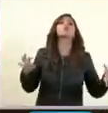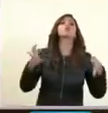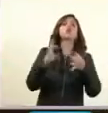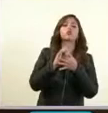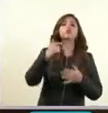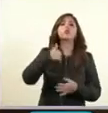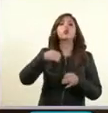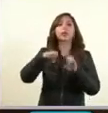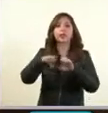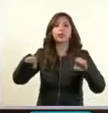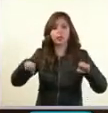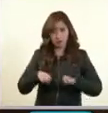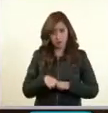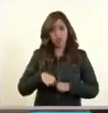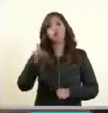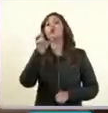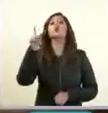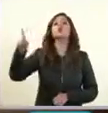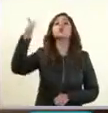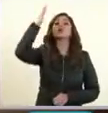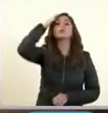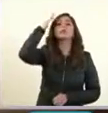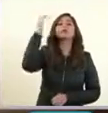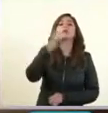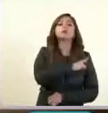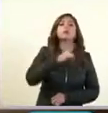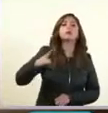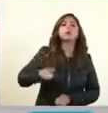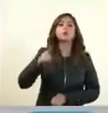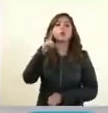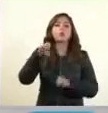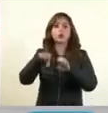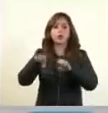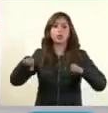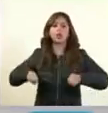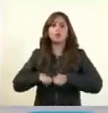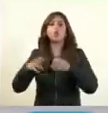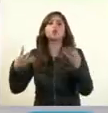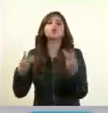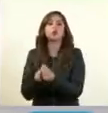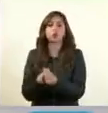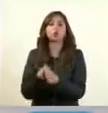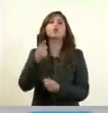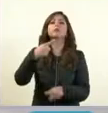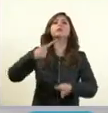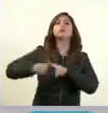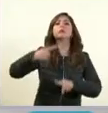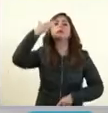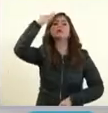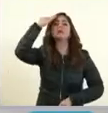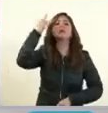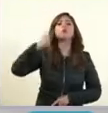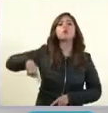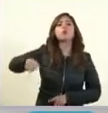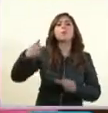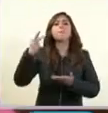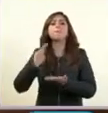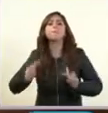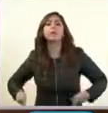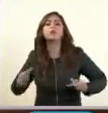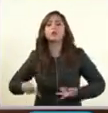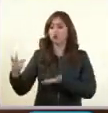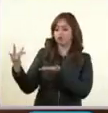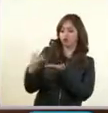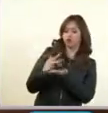equipo. Acuérdense que para que haya un líder es que tiene que haber un equipo, si no, ¿quién liderea? ¿No? El líder tiene que contar con sus ayudantes, con